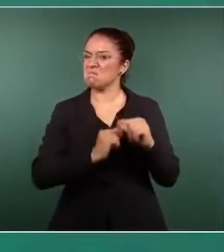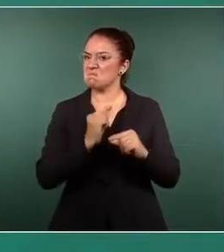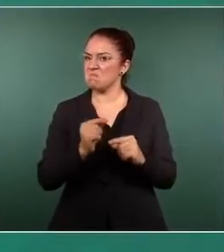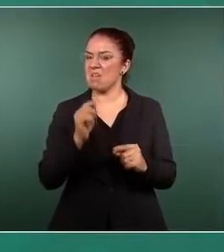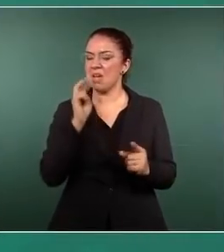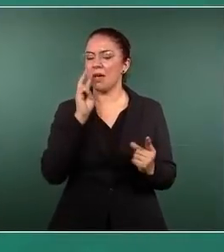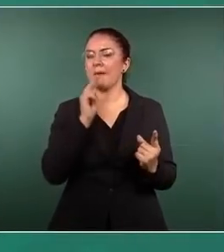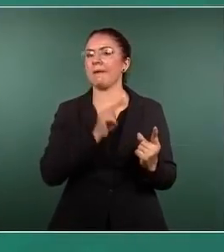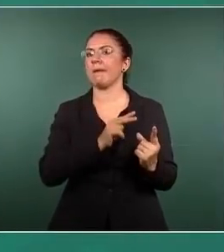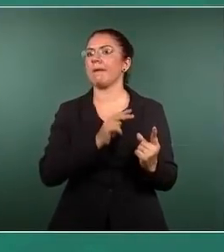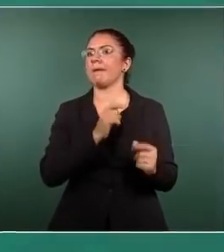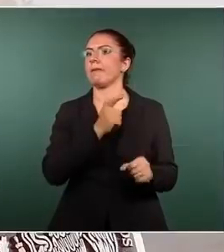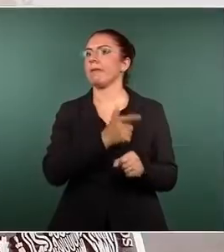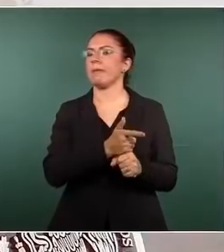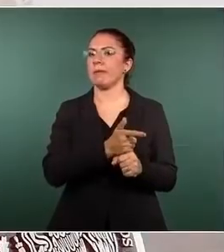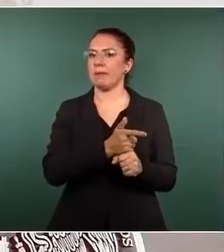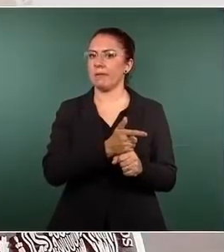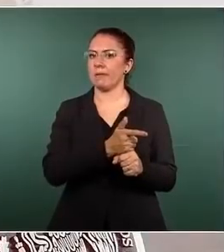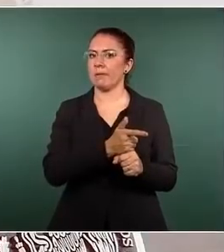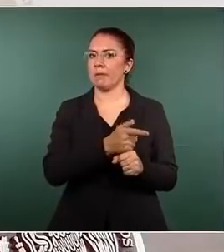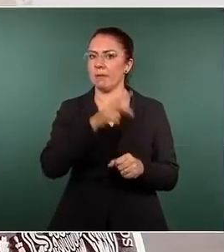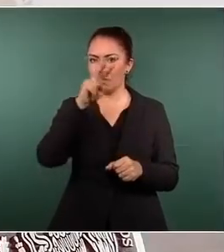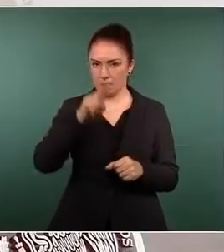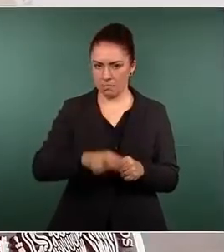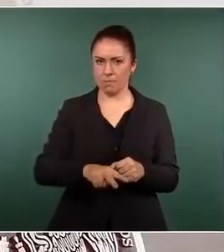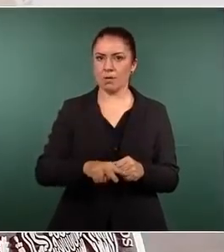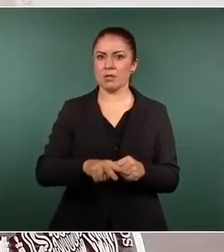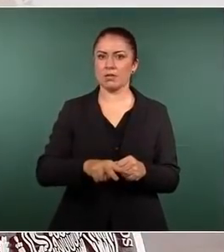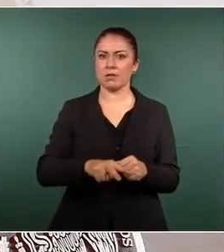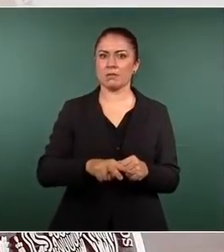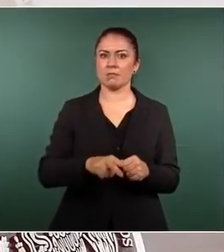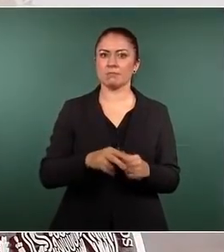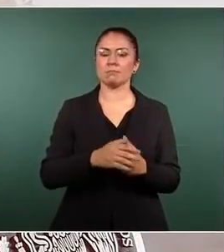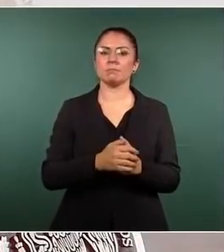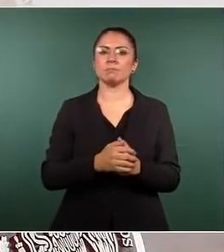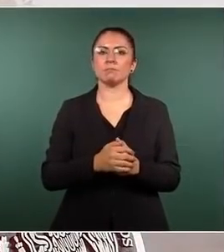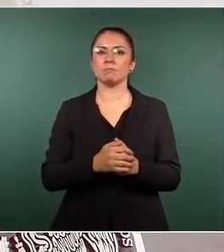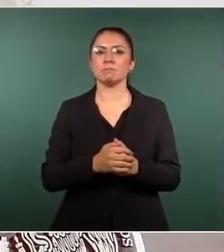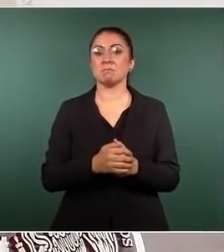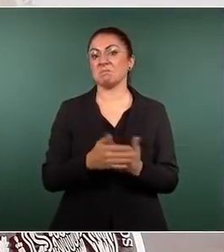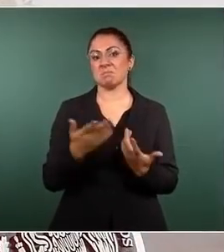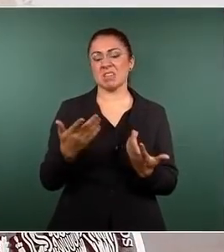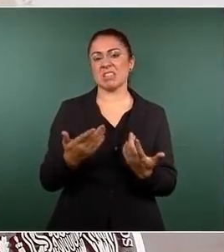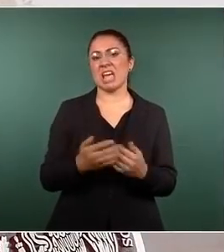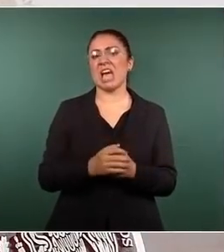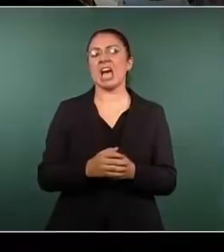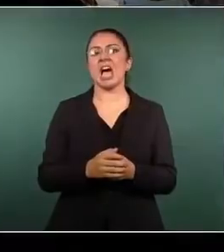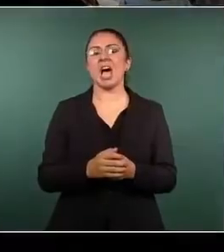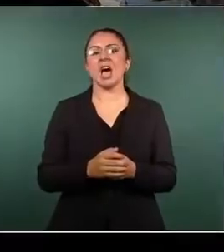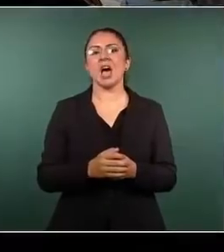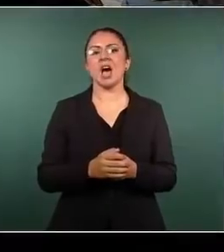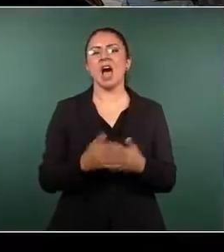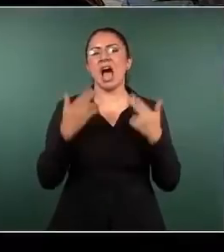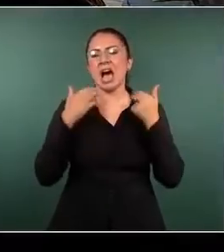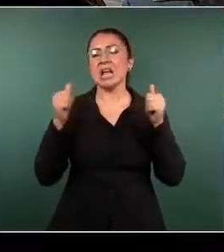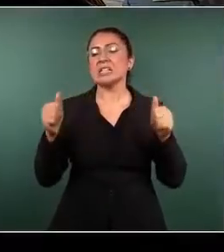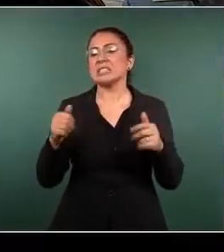porque se afectó la hacienda pública y necesitamos recuperar